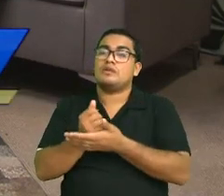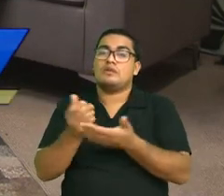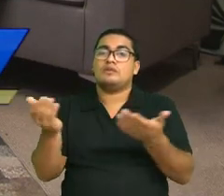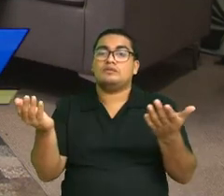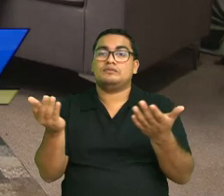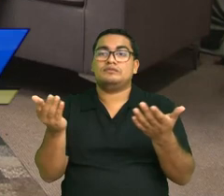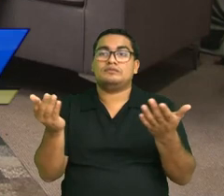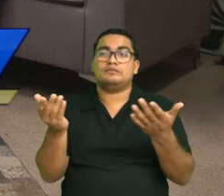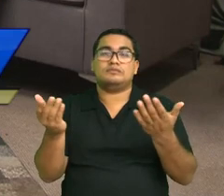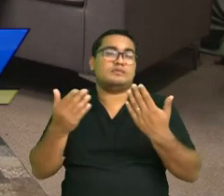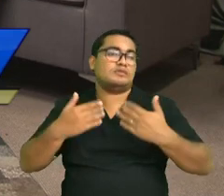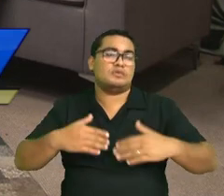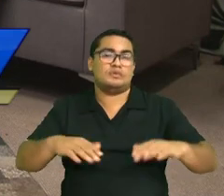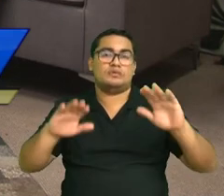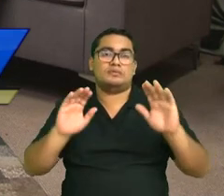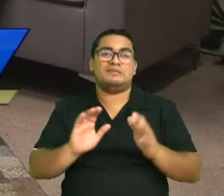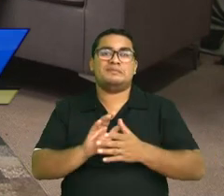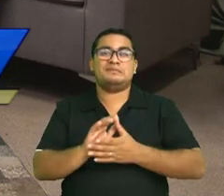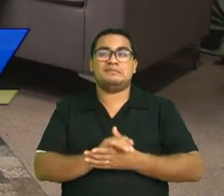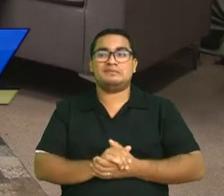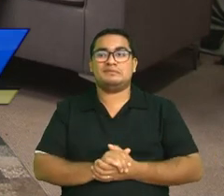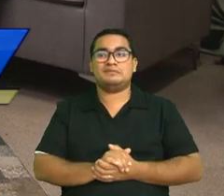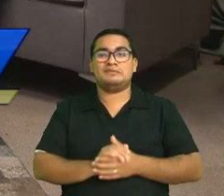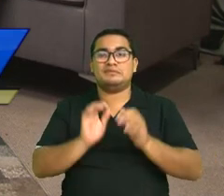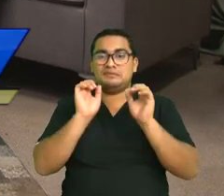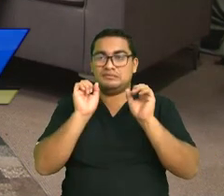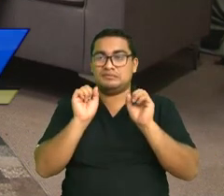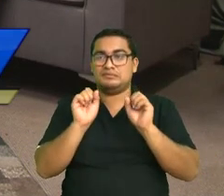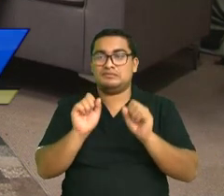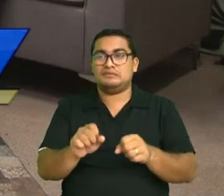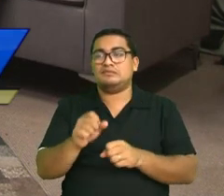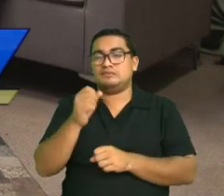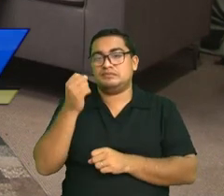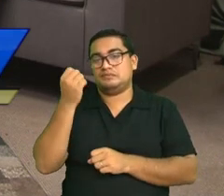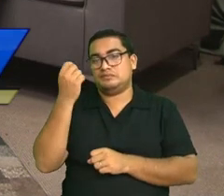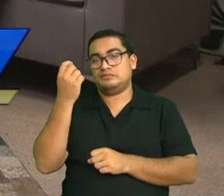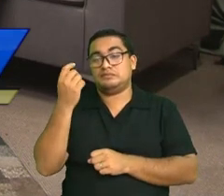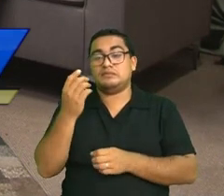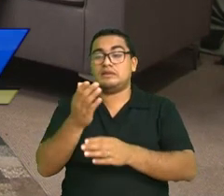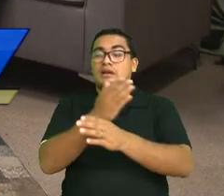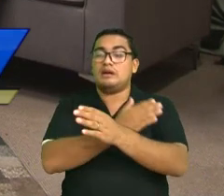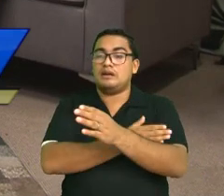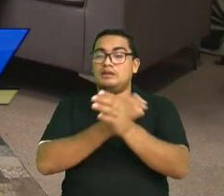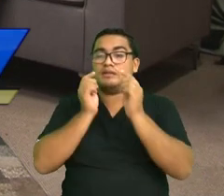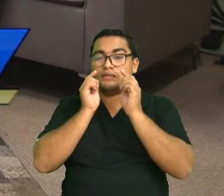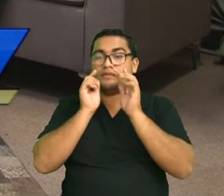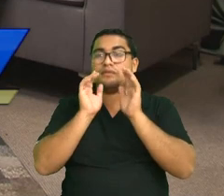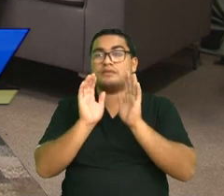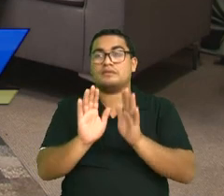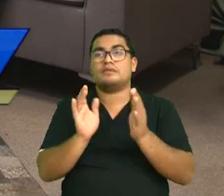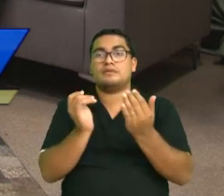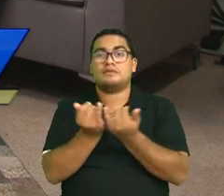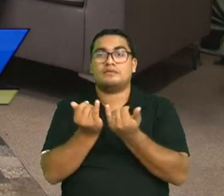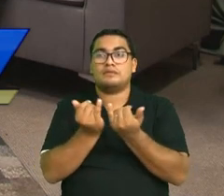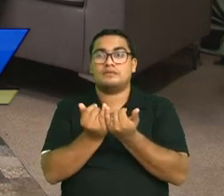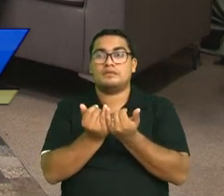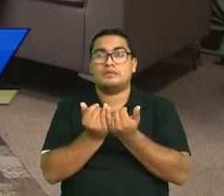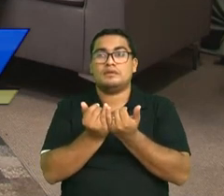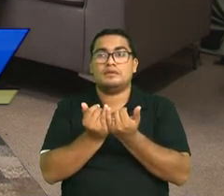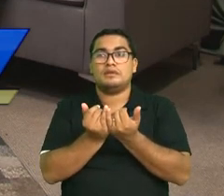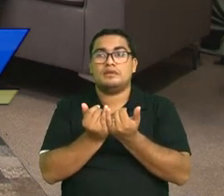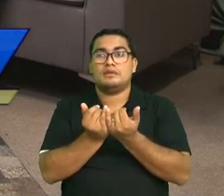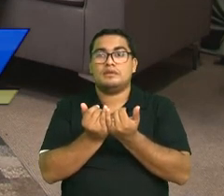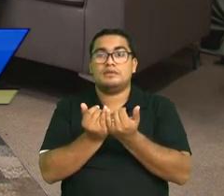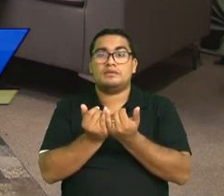rangos normales para que nos pueda identificar o una alerta? Y evidentemente actuar